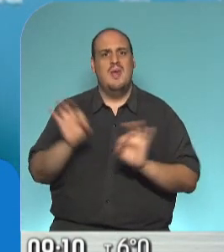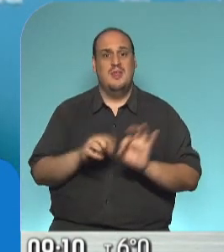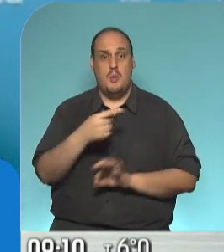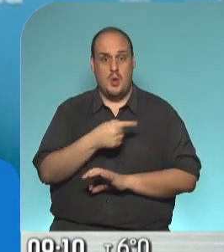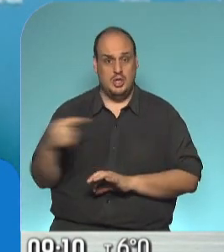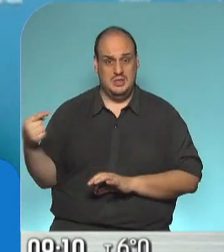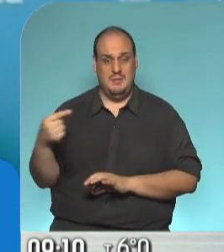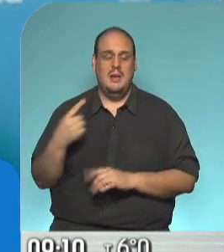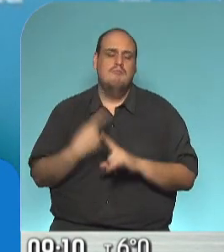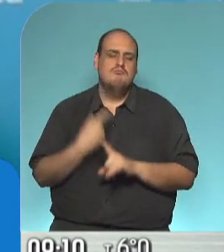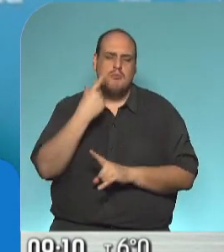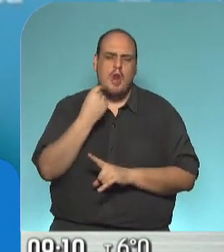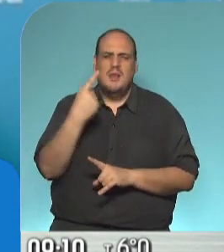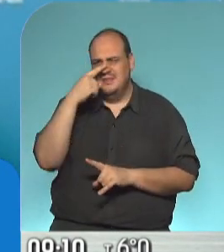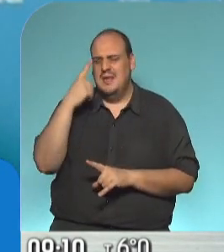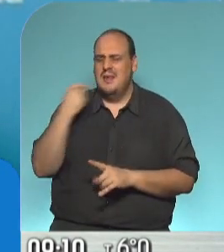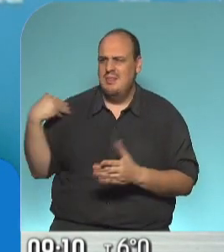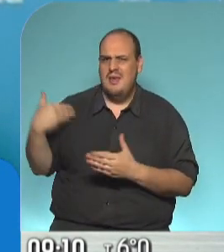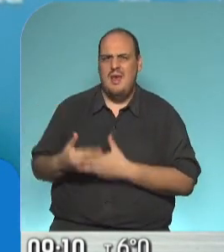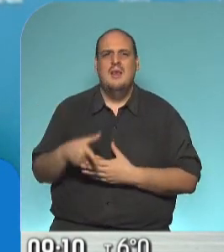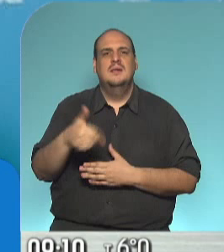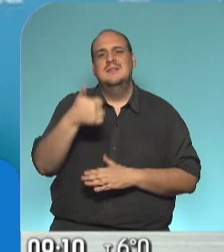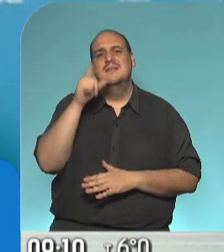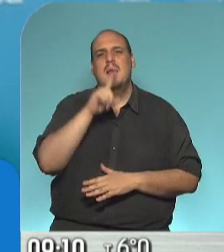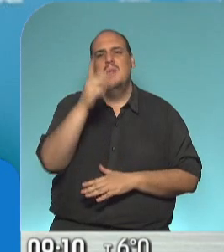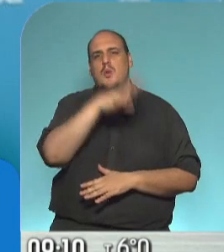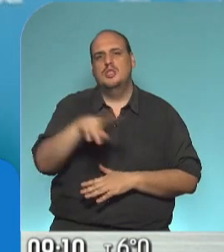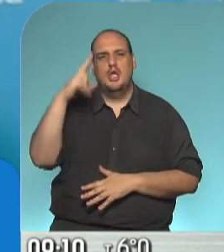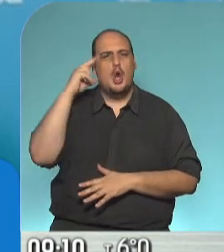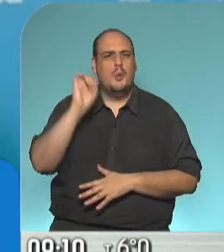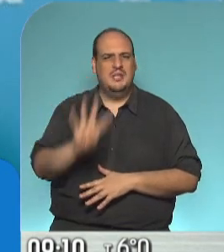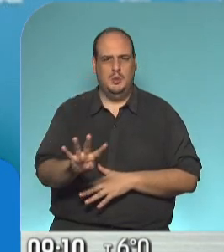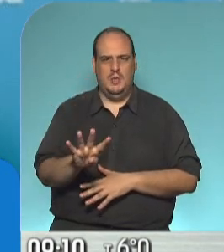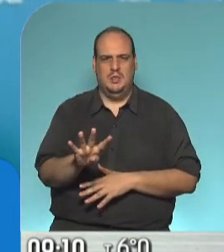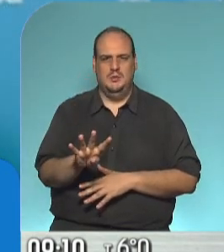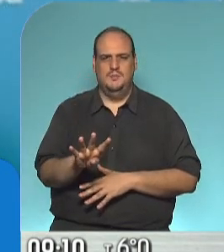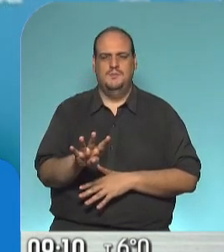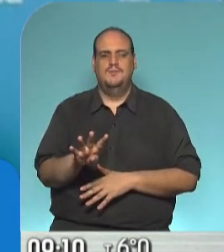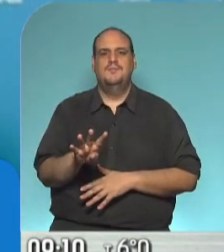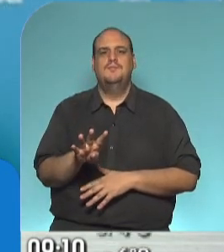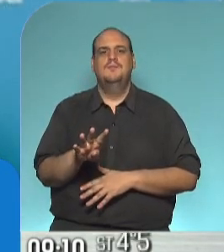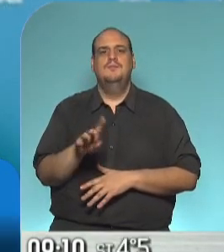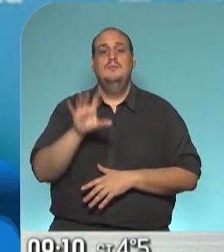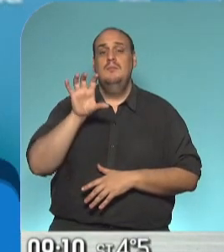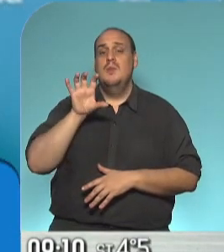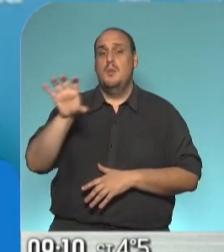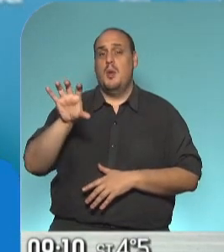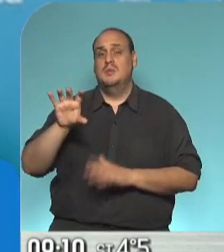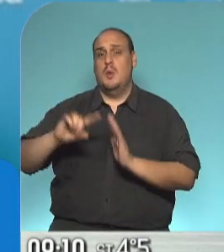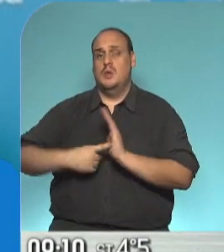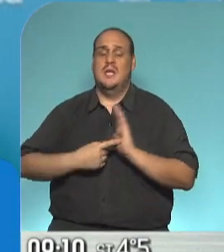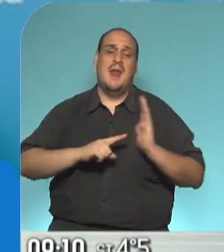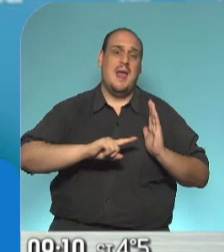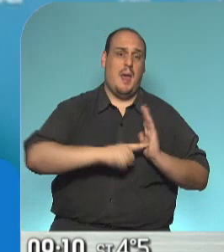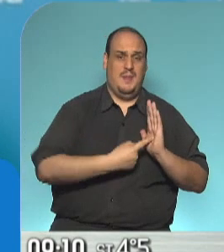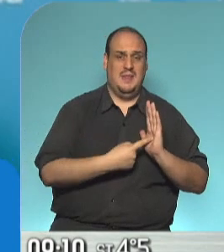semanal, por día, en los últimos 7 días es de 6.494. Tenemos a la provincia de Buenos Aires y a la ciudad